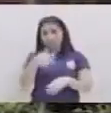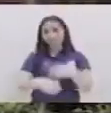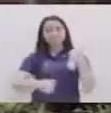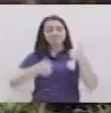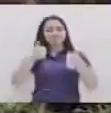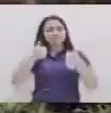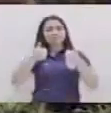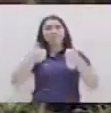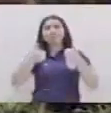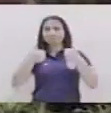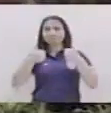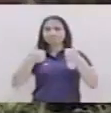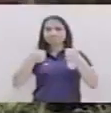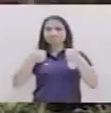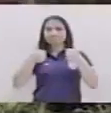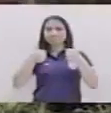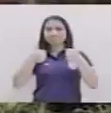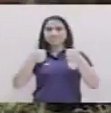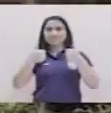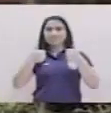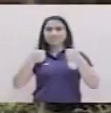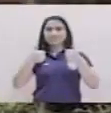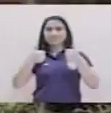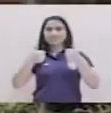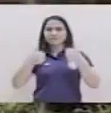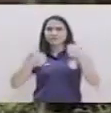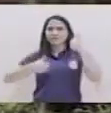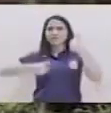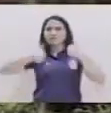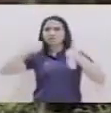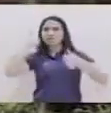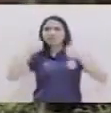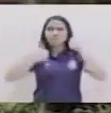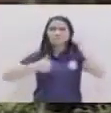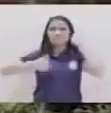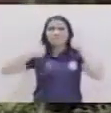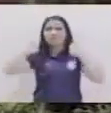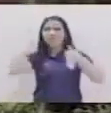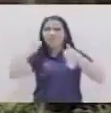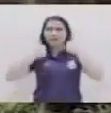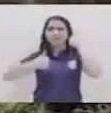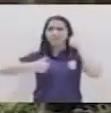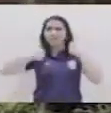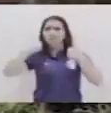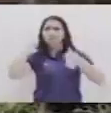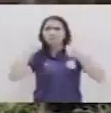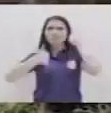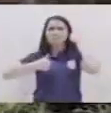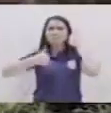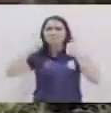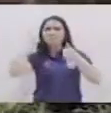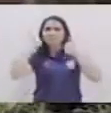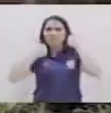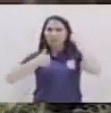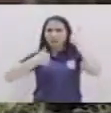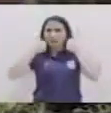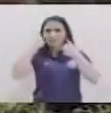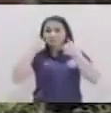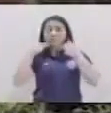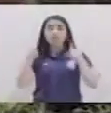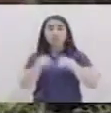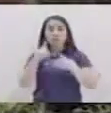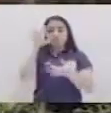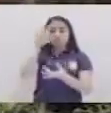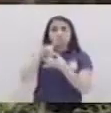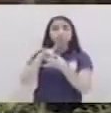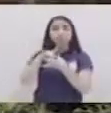tipo de aprobación otra vez de las dos manos y lo que haremos es llevarlas de arriba hacia abajo y aquí combinaremos